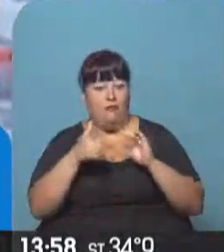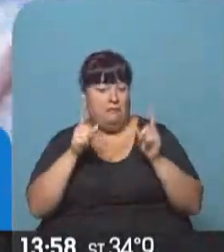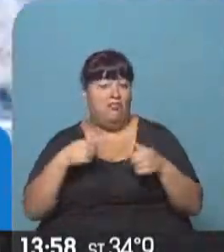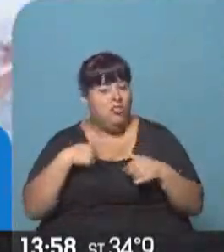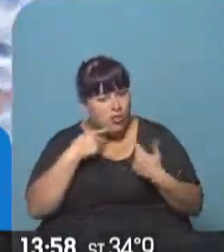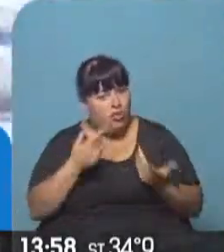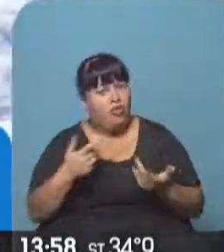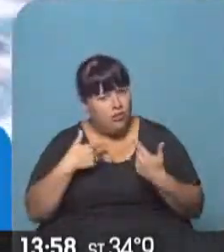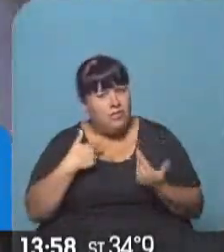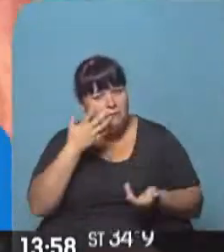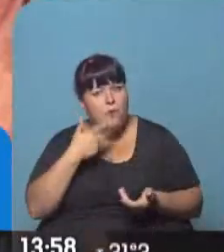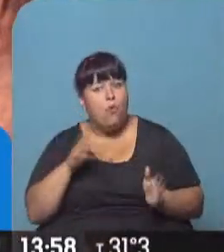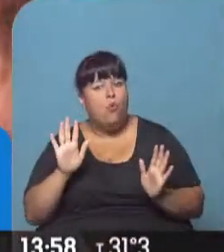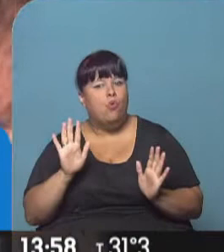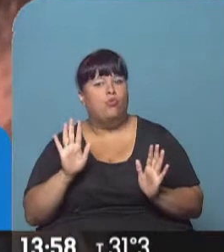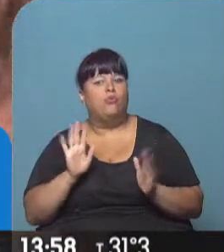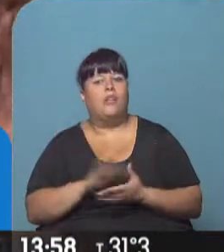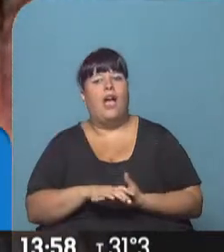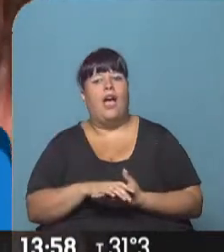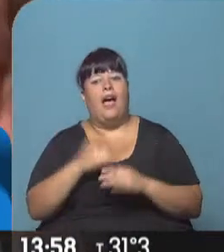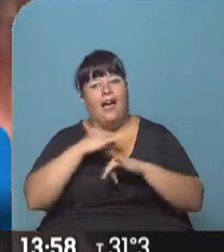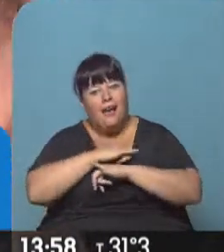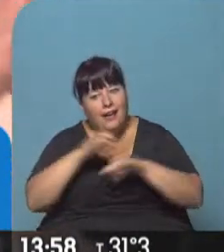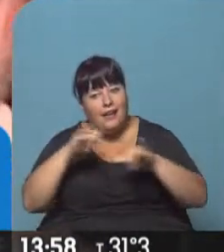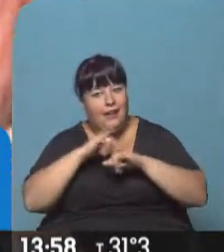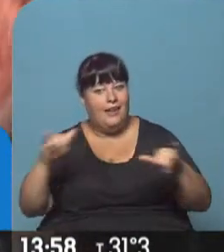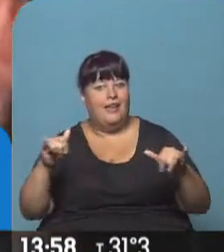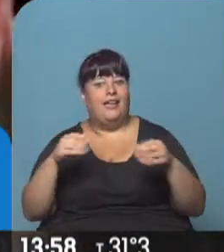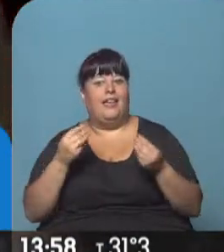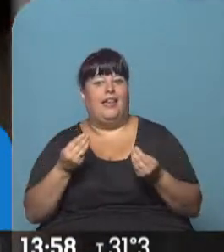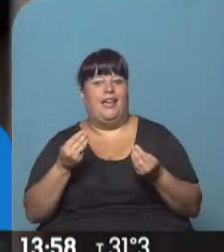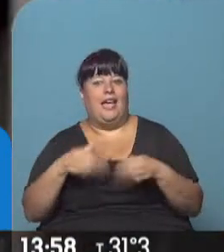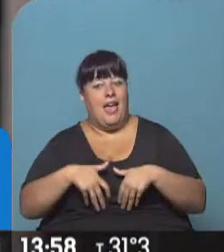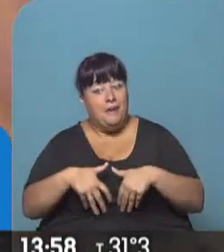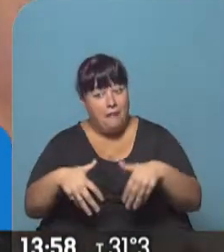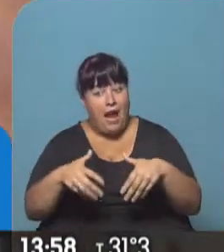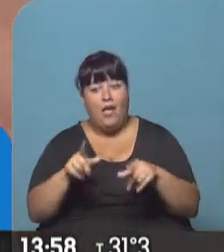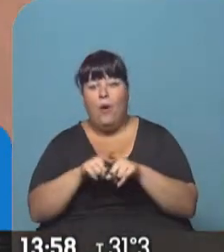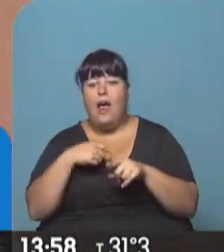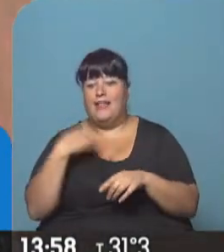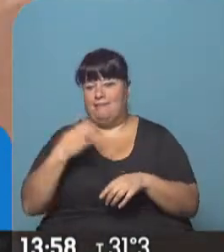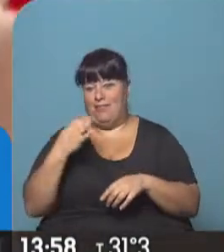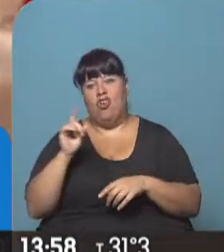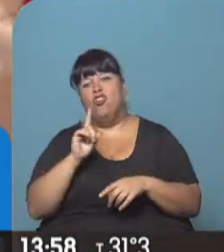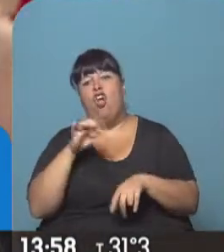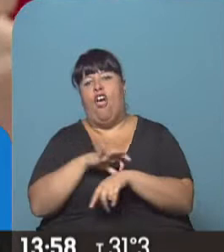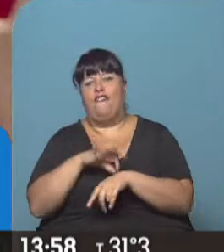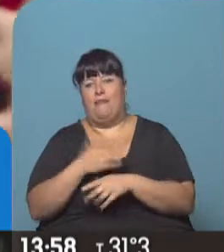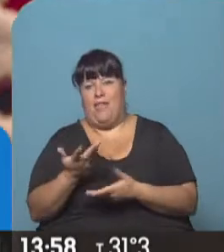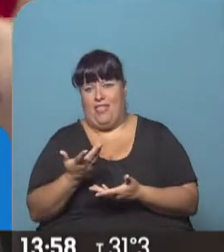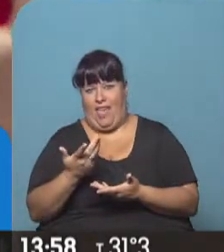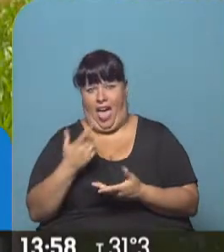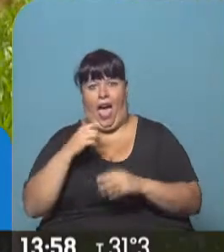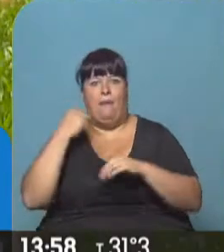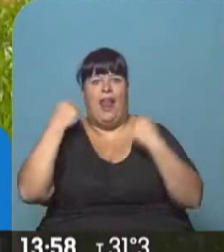les decía que sí, que me gustaría por ahí difundir el embarazo como privilegio y no como enfermedad en el